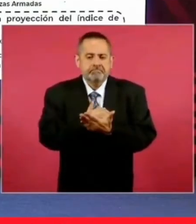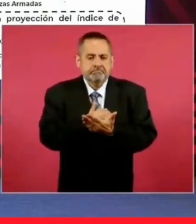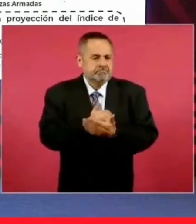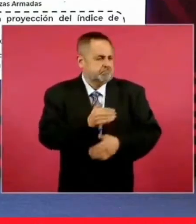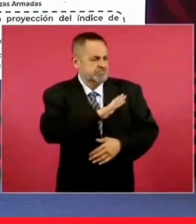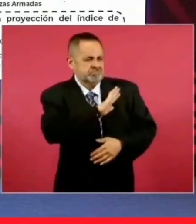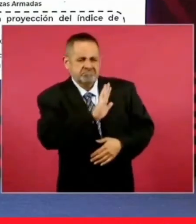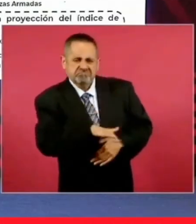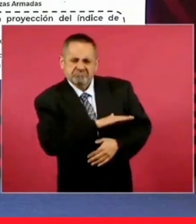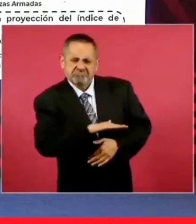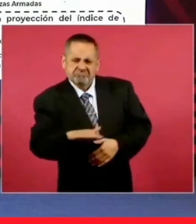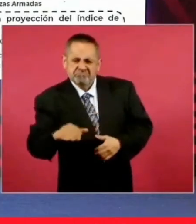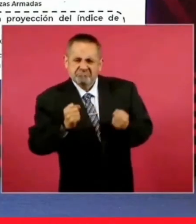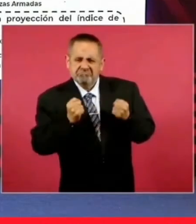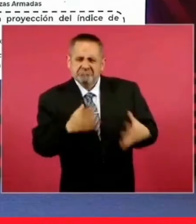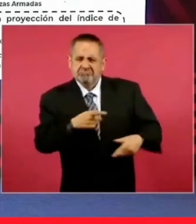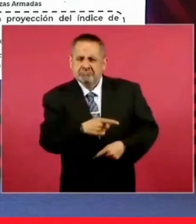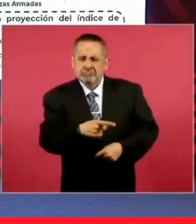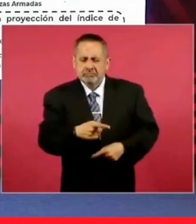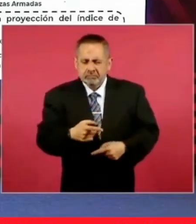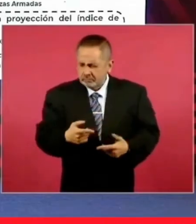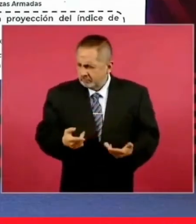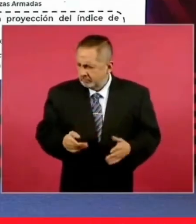¿Cómo se explica eso?